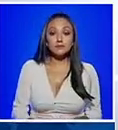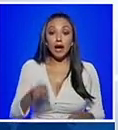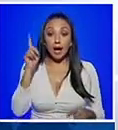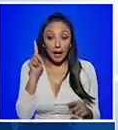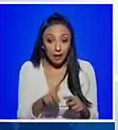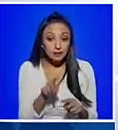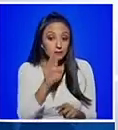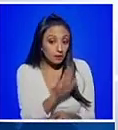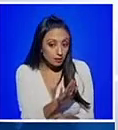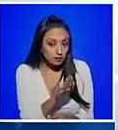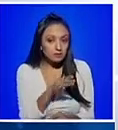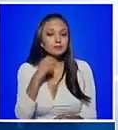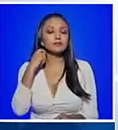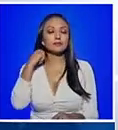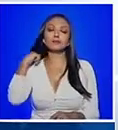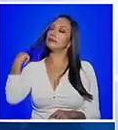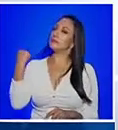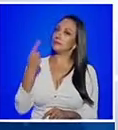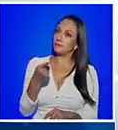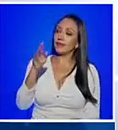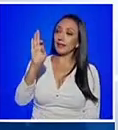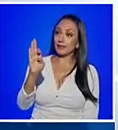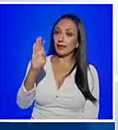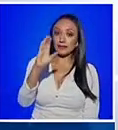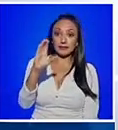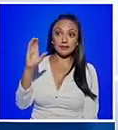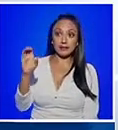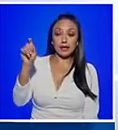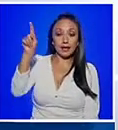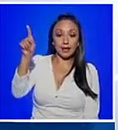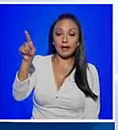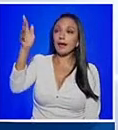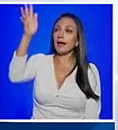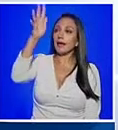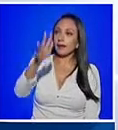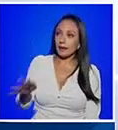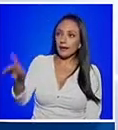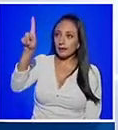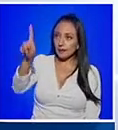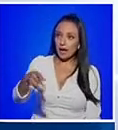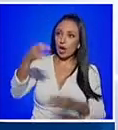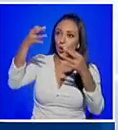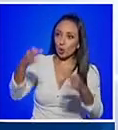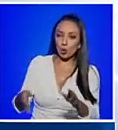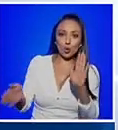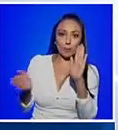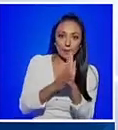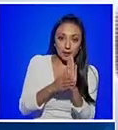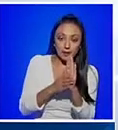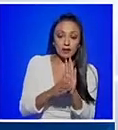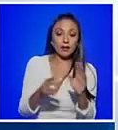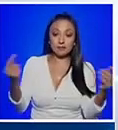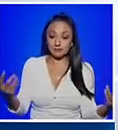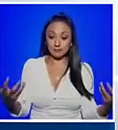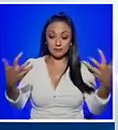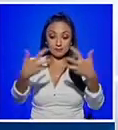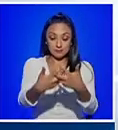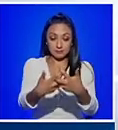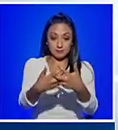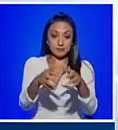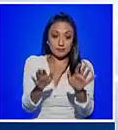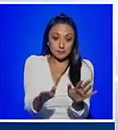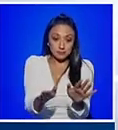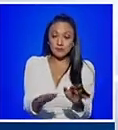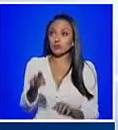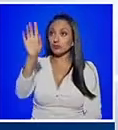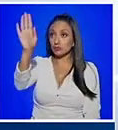Hasta eso, la sentencia del Tribunal Contencioso Electoral ya va a causar ejecutoria. Y en ese caso, a través de la activación del